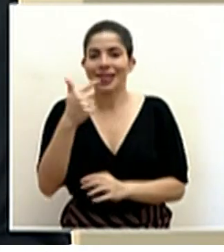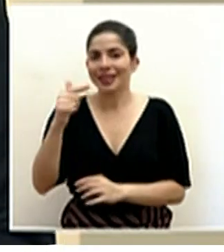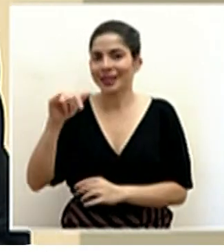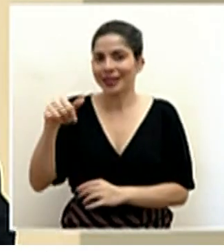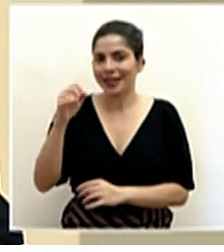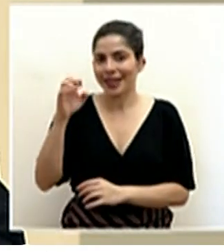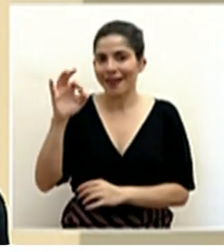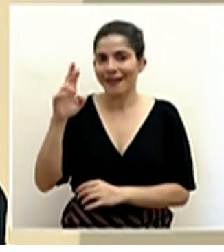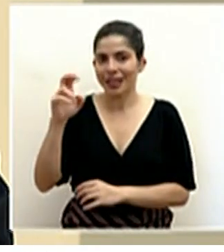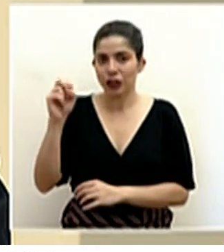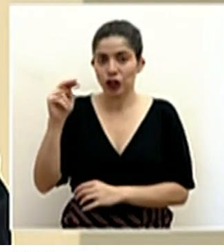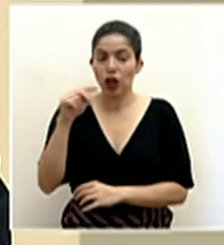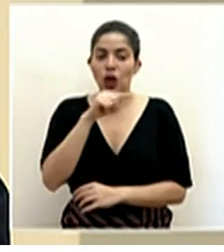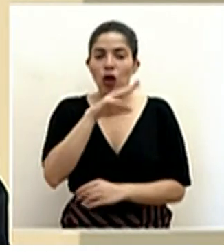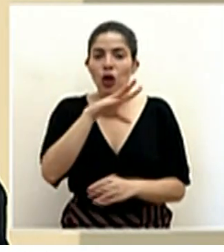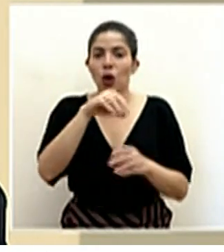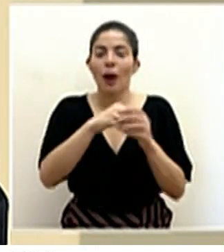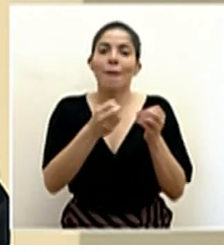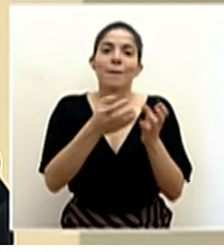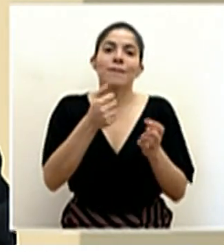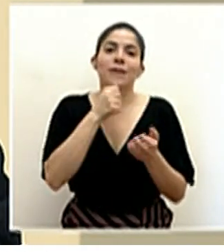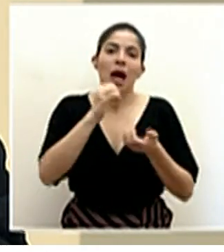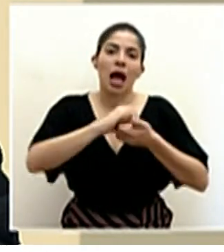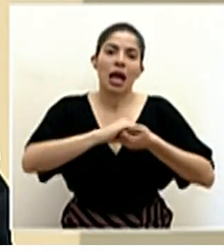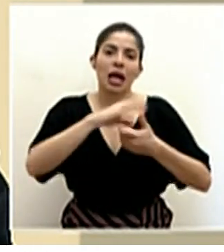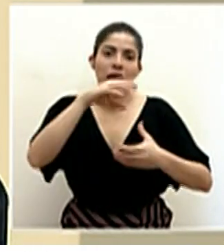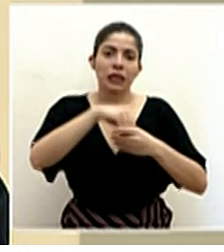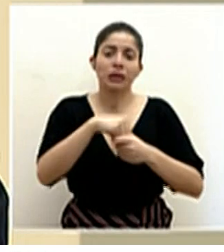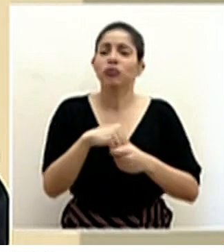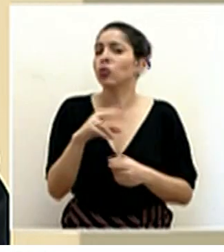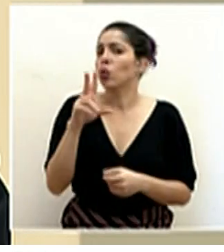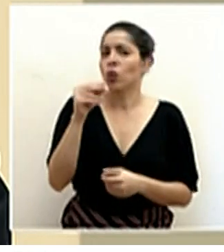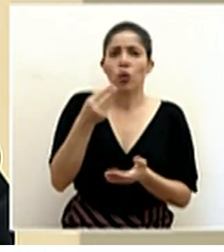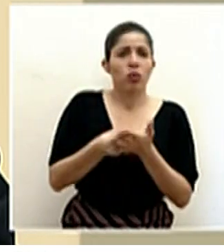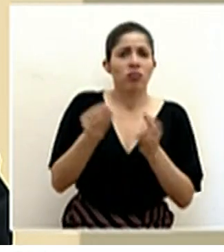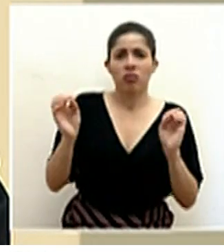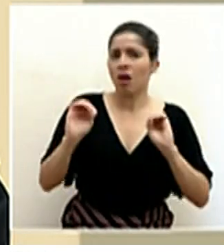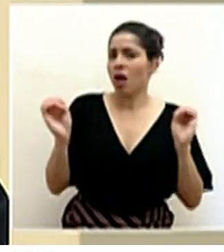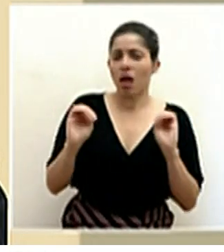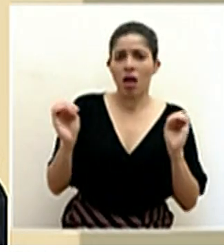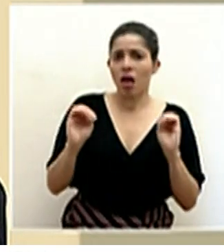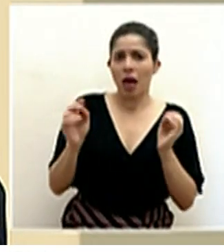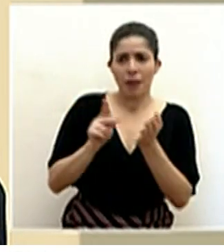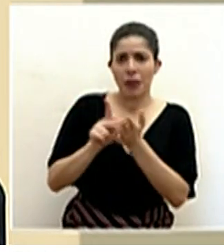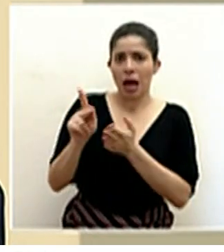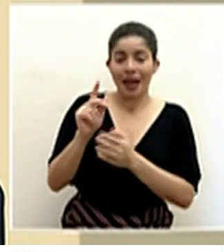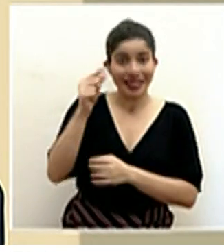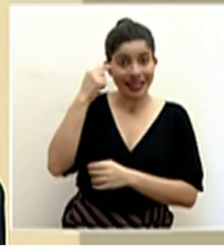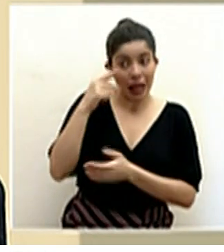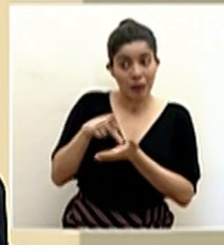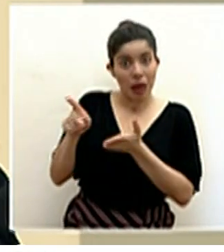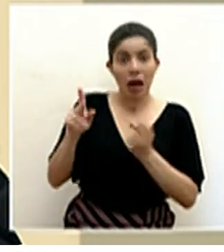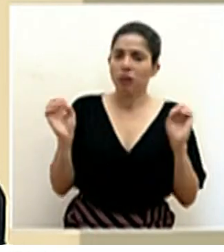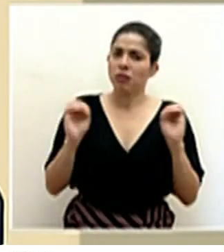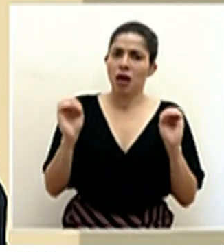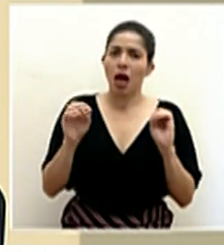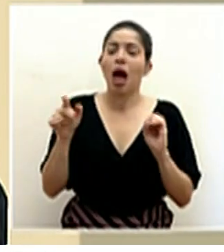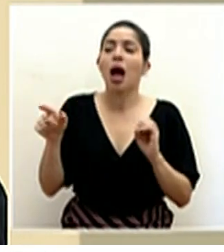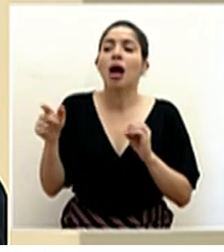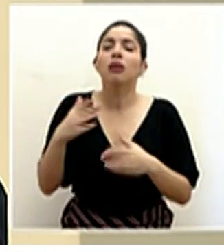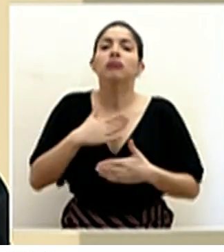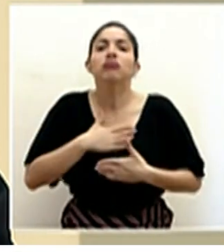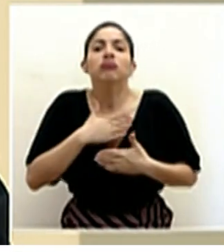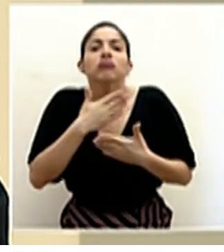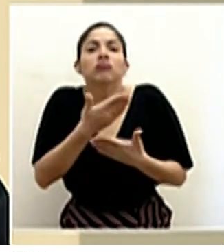y forma parte de esa alianza público-privada. No tiene ningún costo para el Estado costarricense, es un aporte